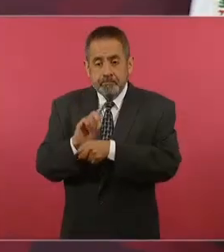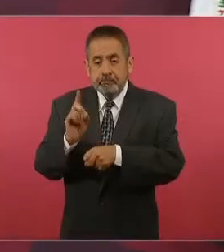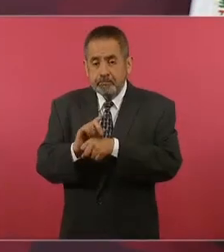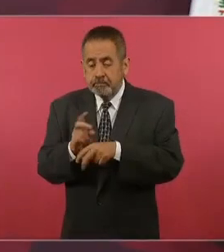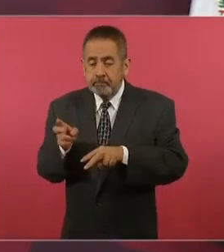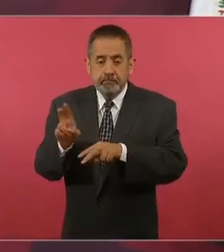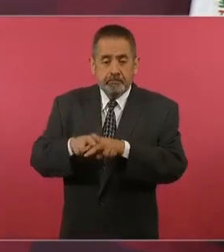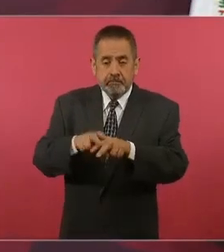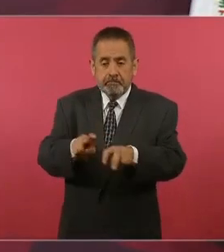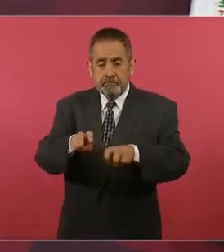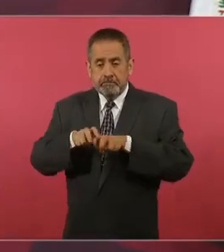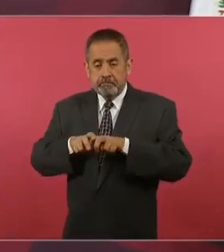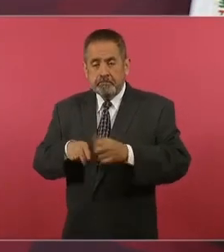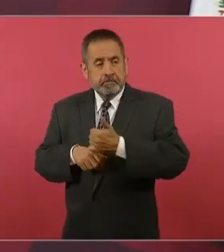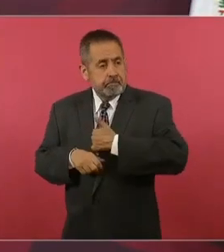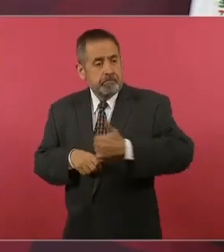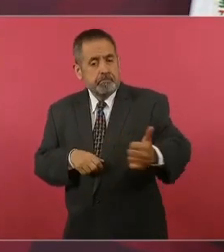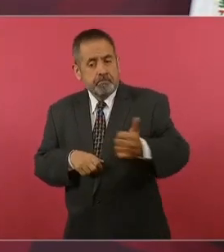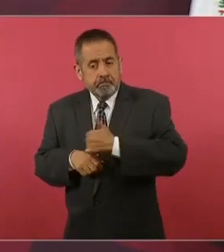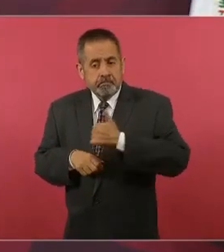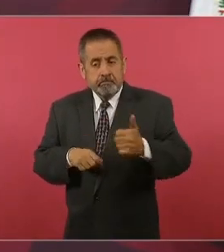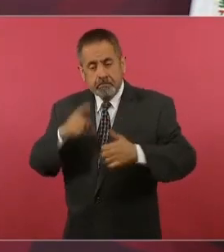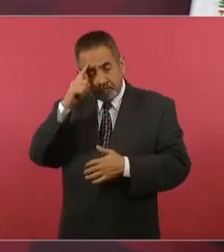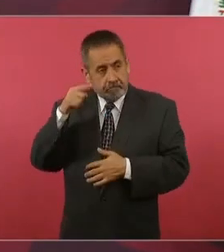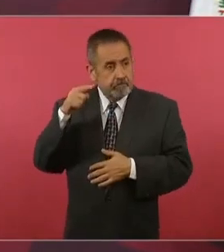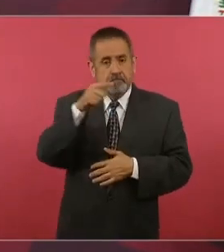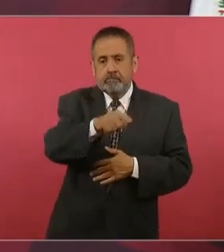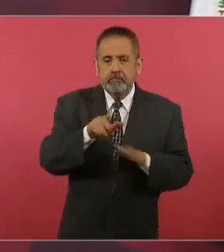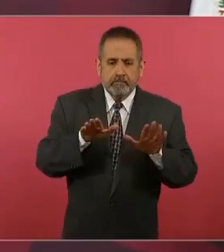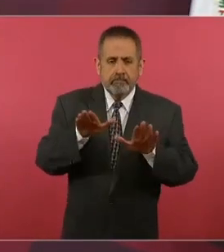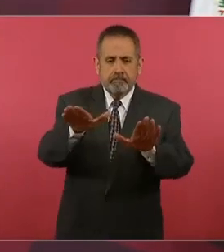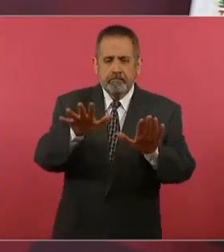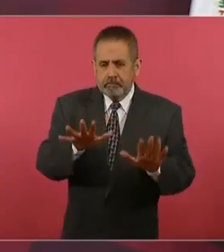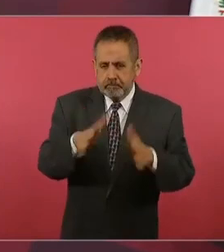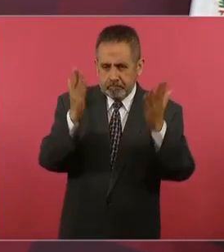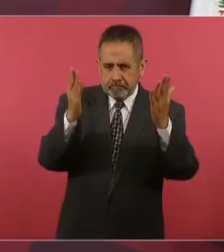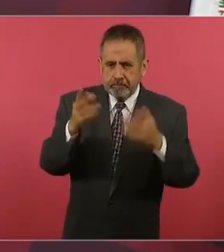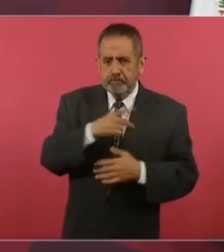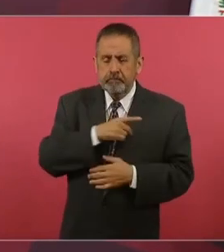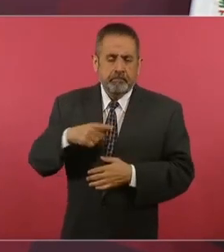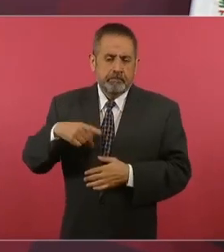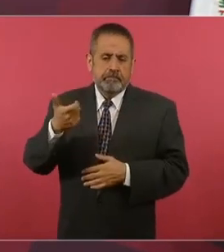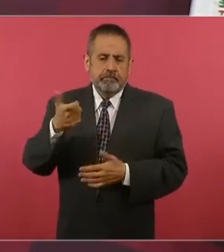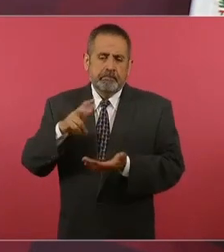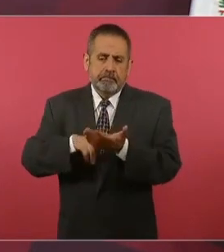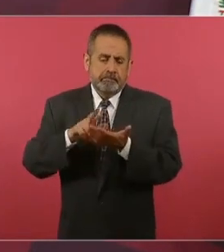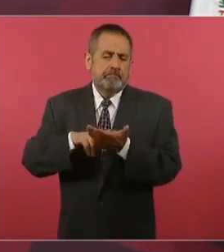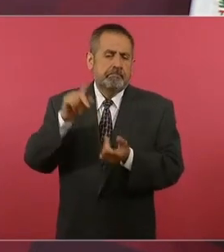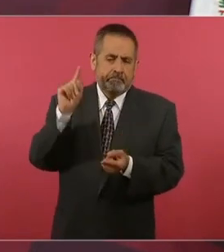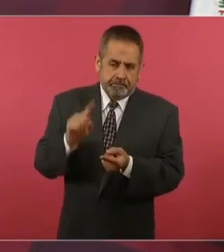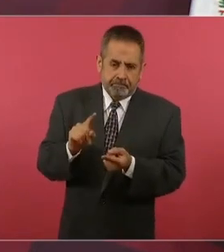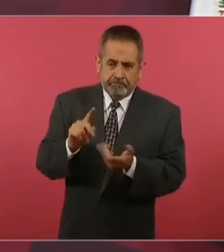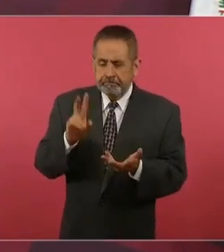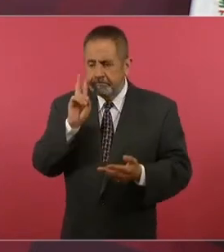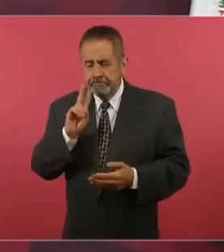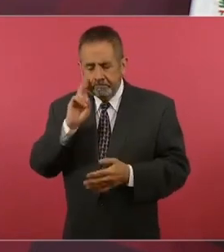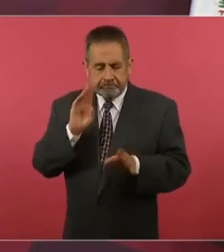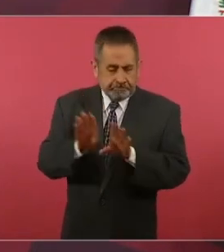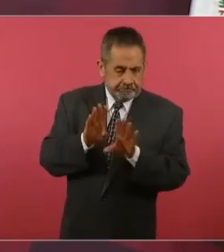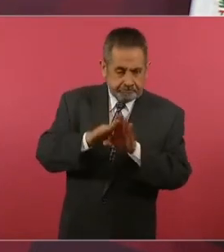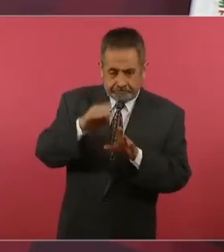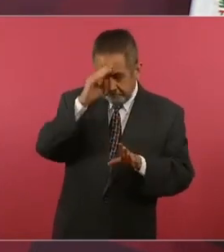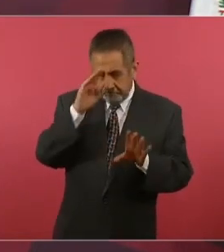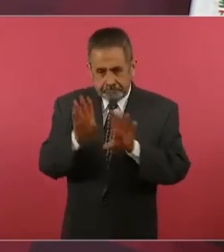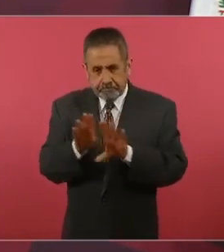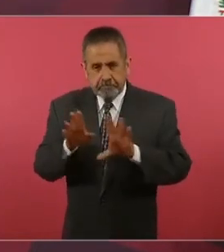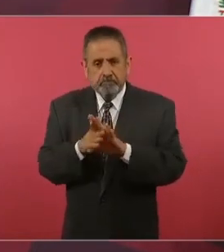día al aeropuerto, va a ser utilizados y tenemos que ser competitivos en precios, y vamos a buscar que en todo